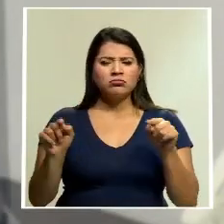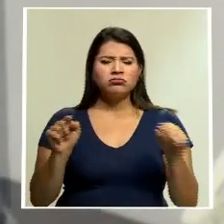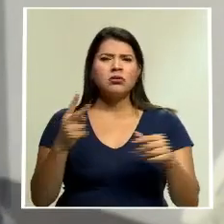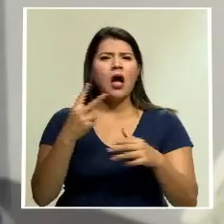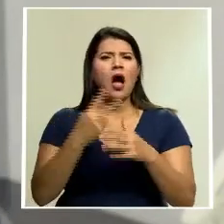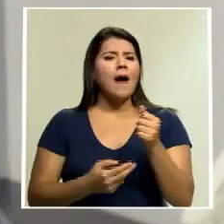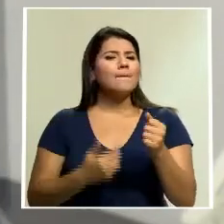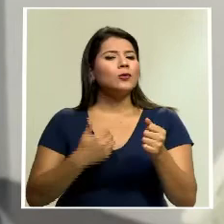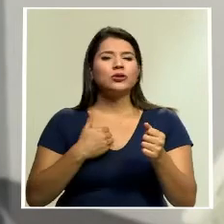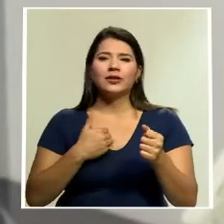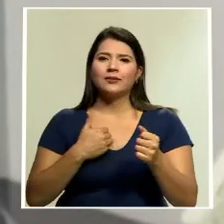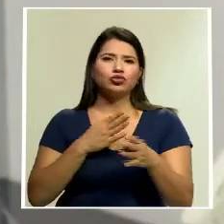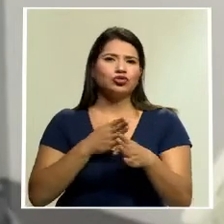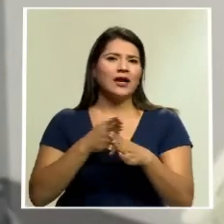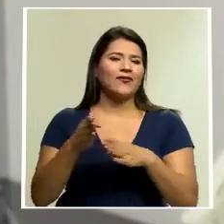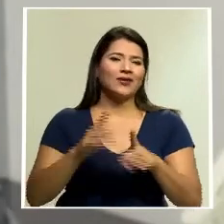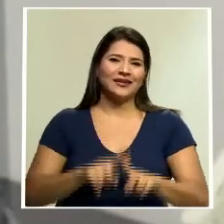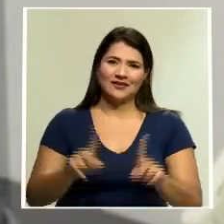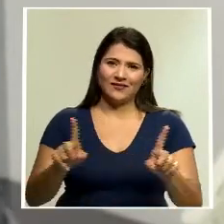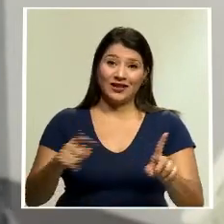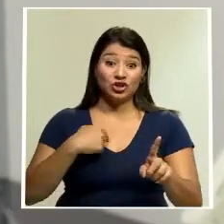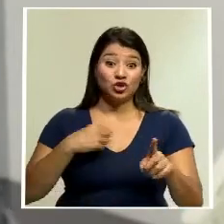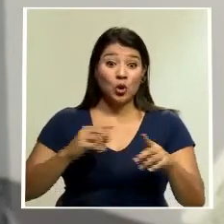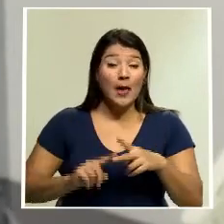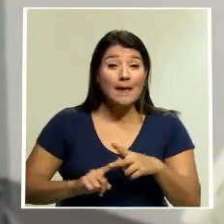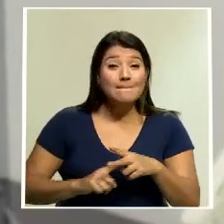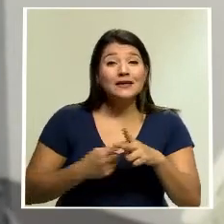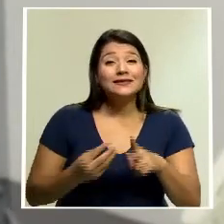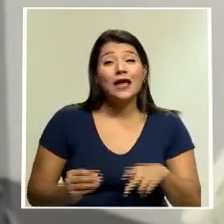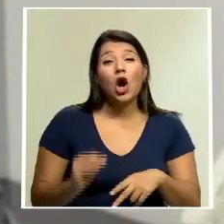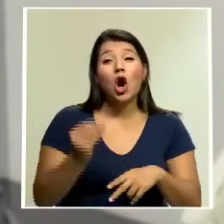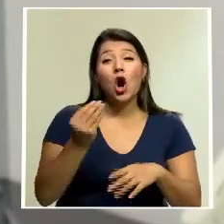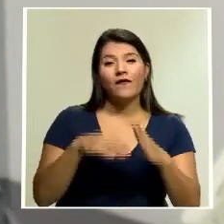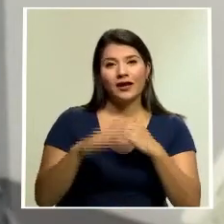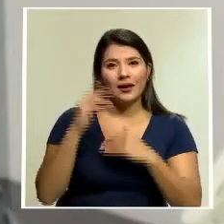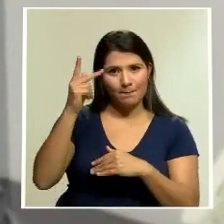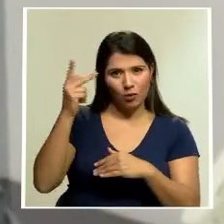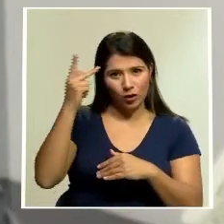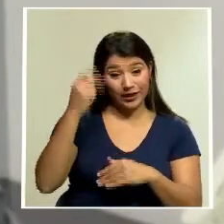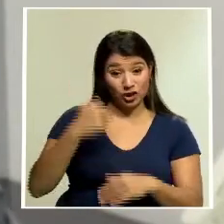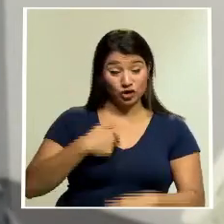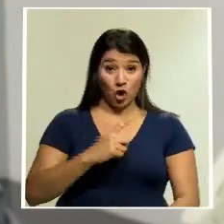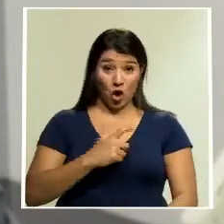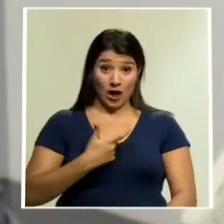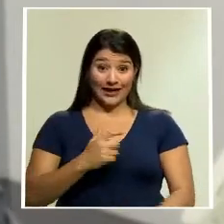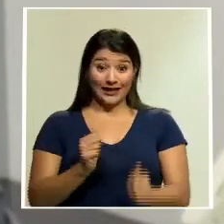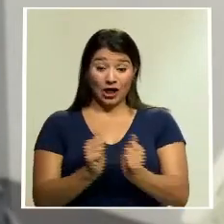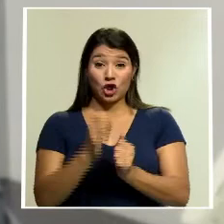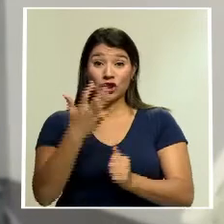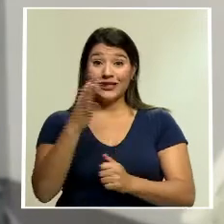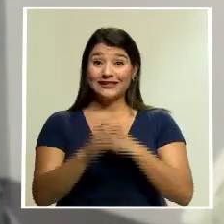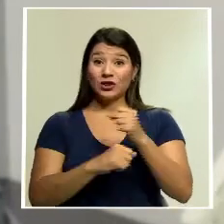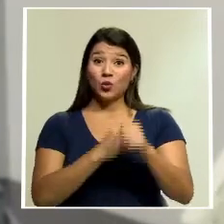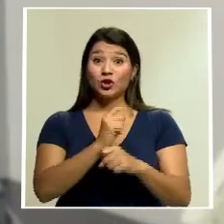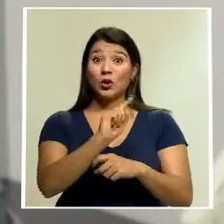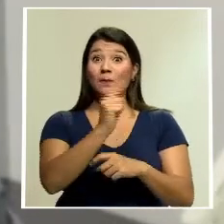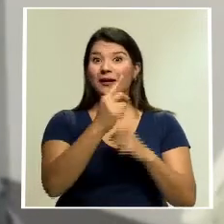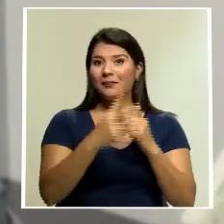tenido caminos muy distintos. Yo empecé muy joven en política. Fui alcalde a los 19 años, la primera